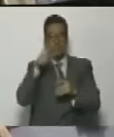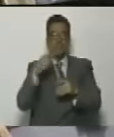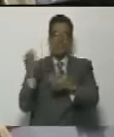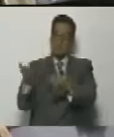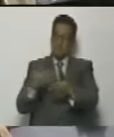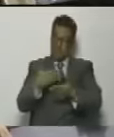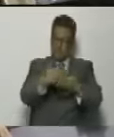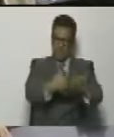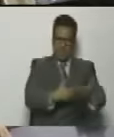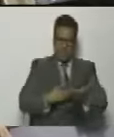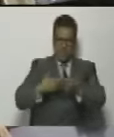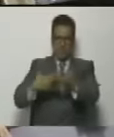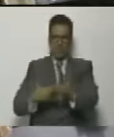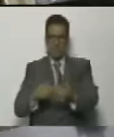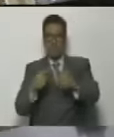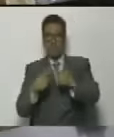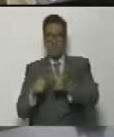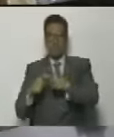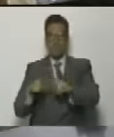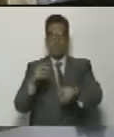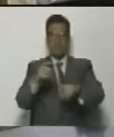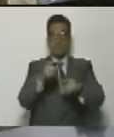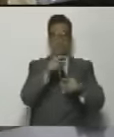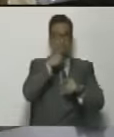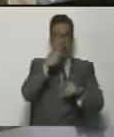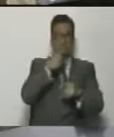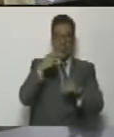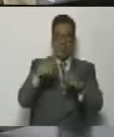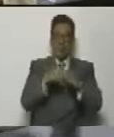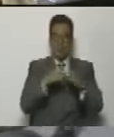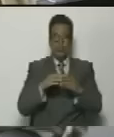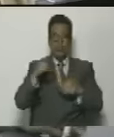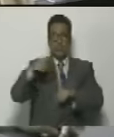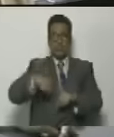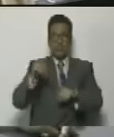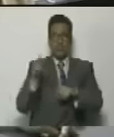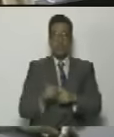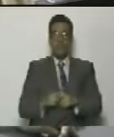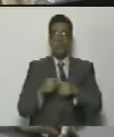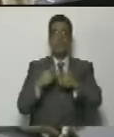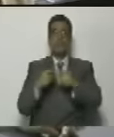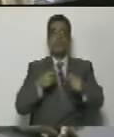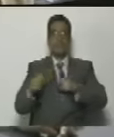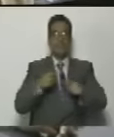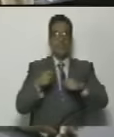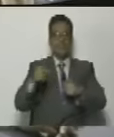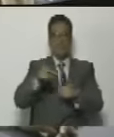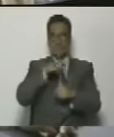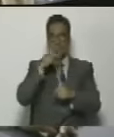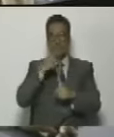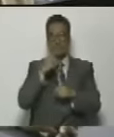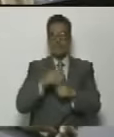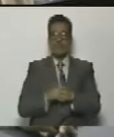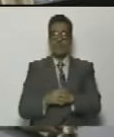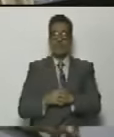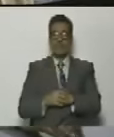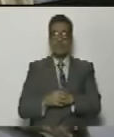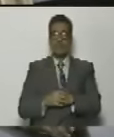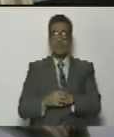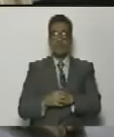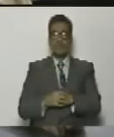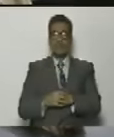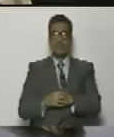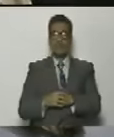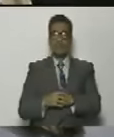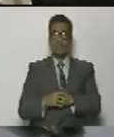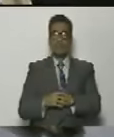recibirá propuestas de todos los partidos políticos que hacen vida en el país, de todos los movimientos políticos que